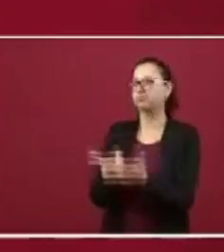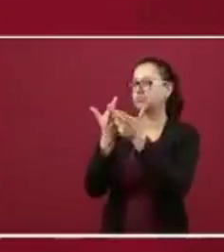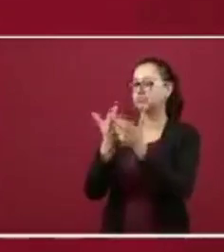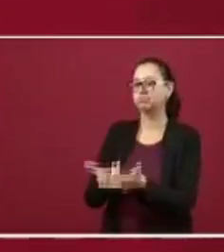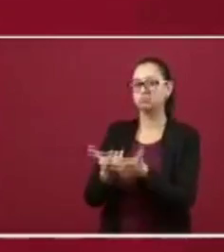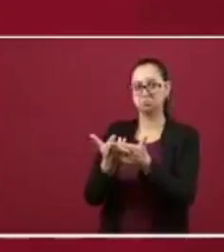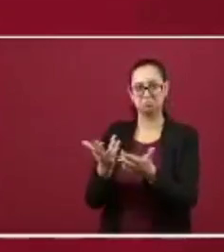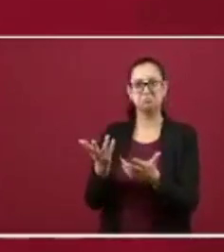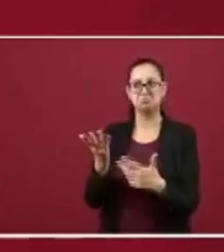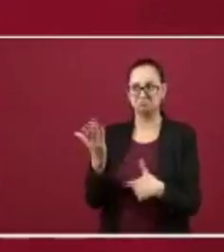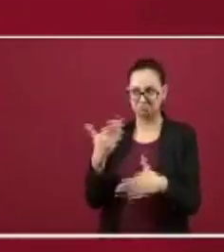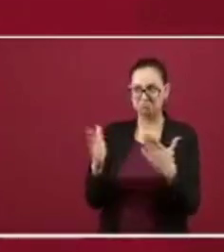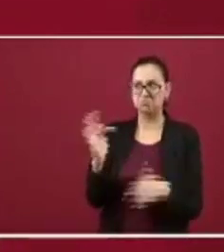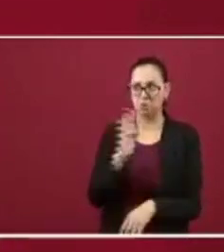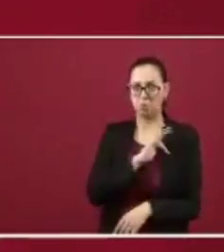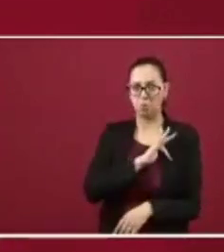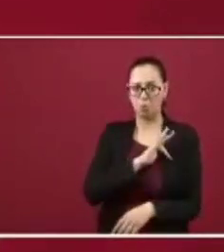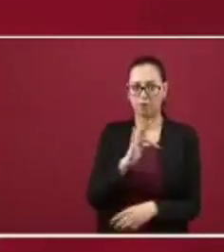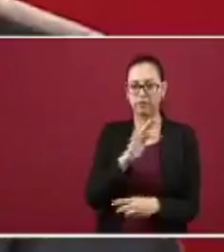Y tercero,